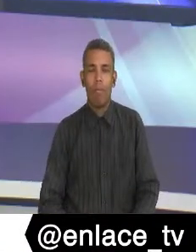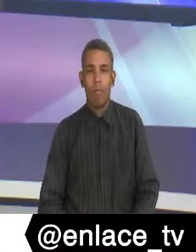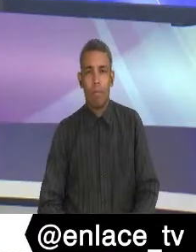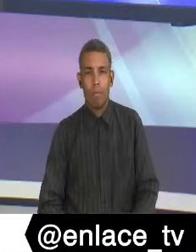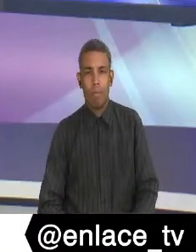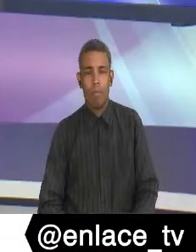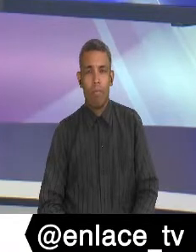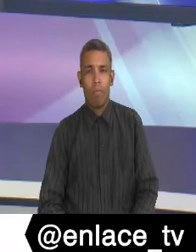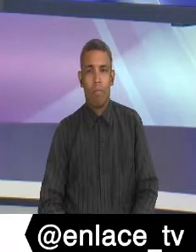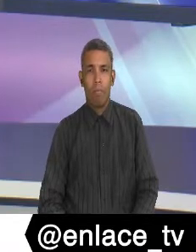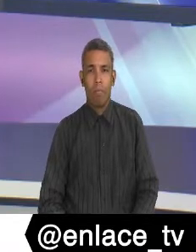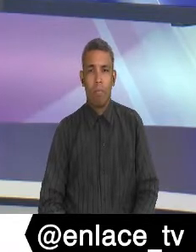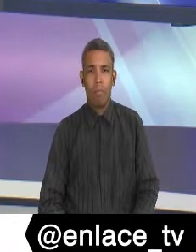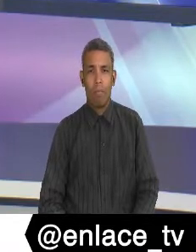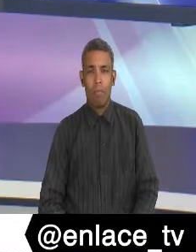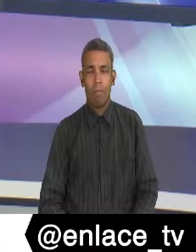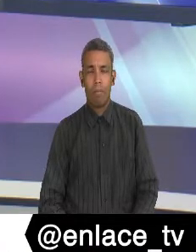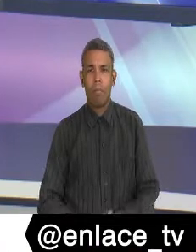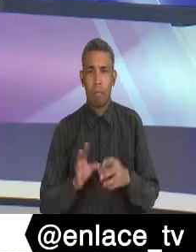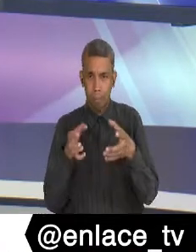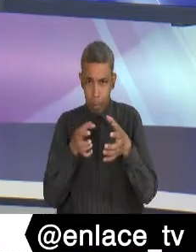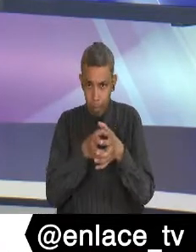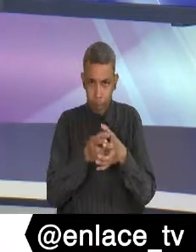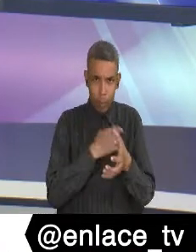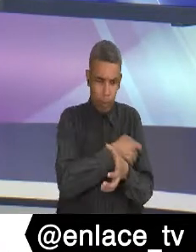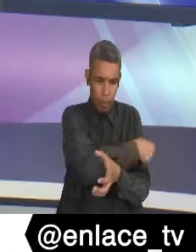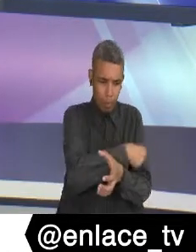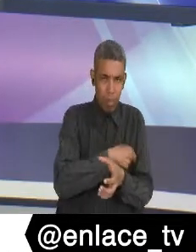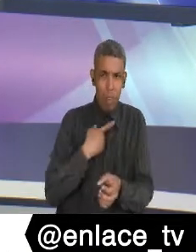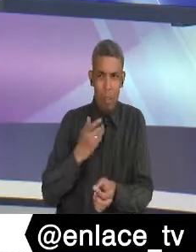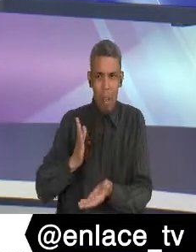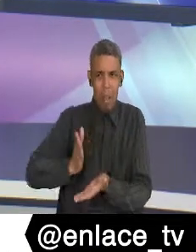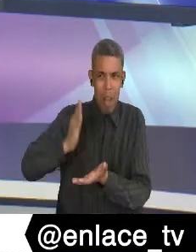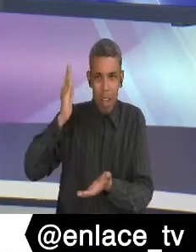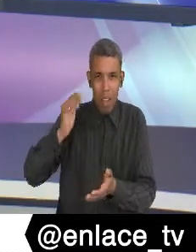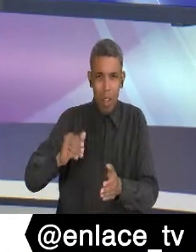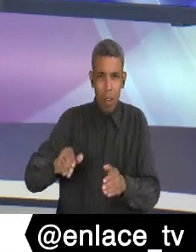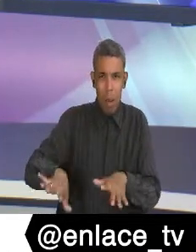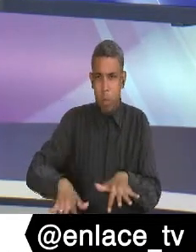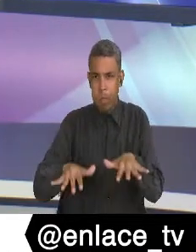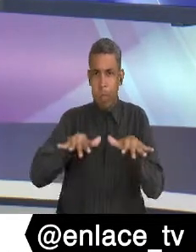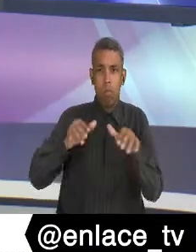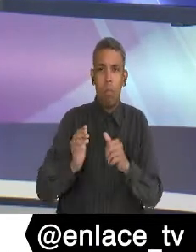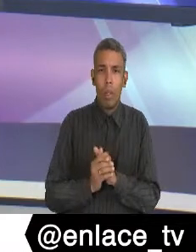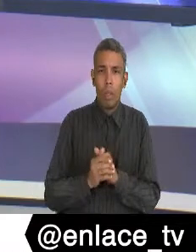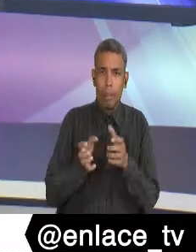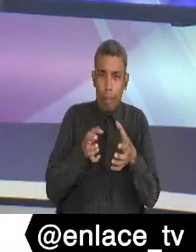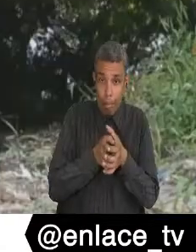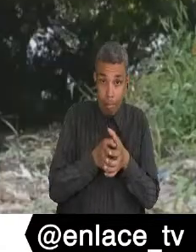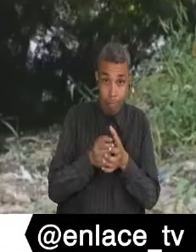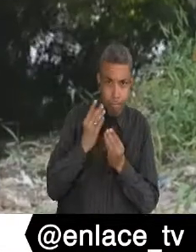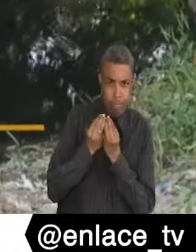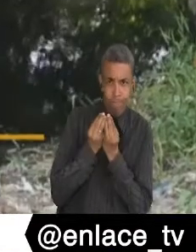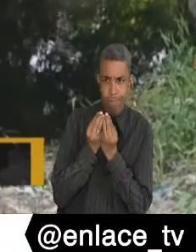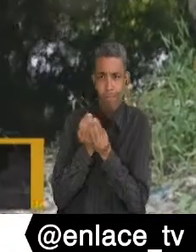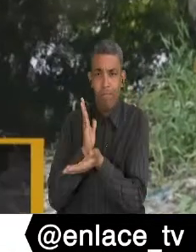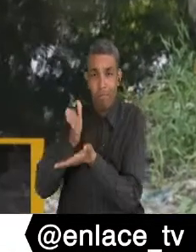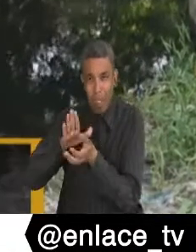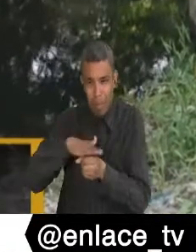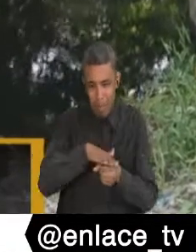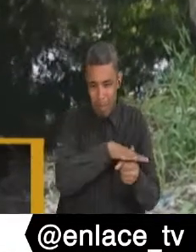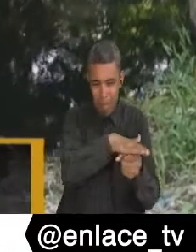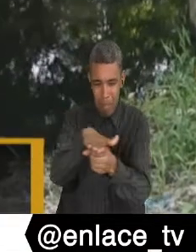El Consejo Municipal de Gestión de Riesgo adelantó un censo en la Comuna 1 ante posibles damnificados por la temporada invernal. Con el fin de